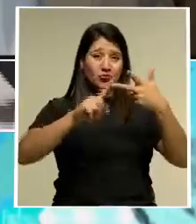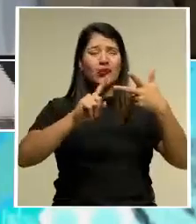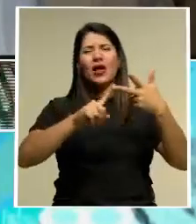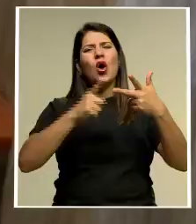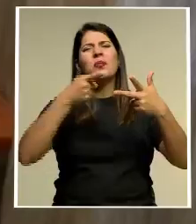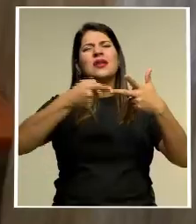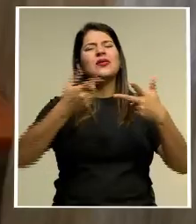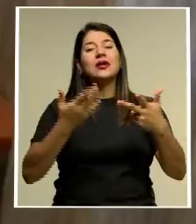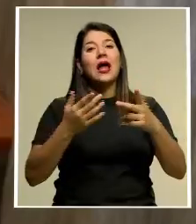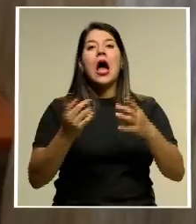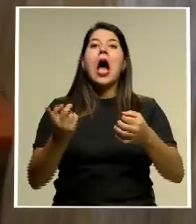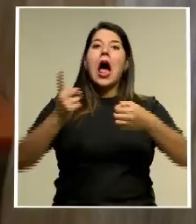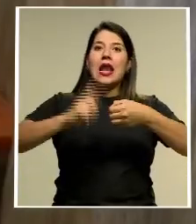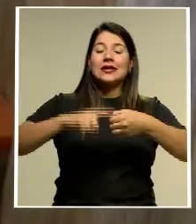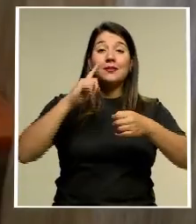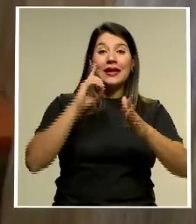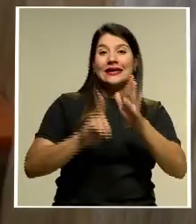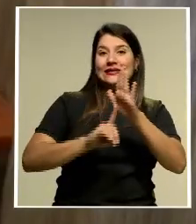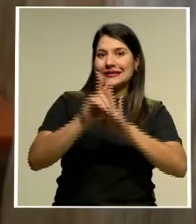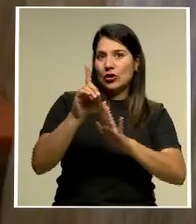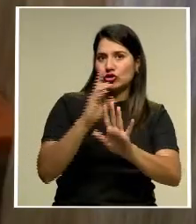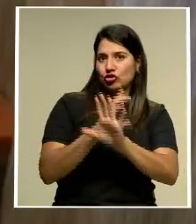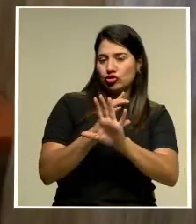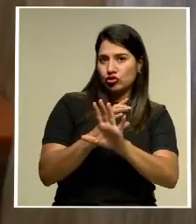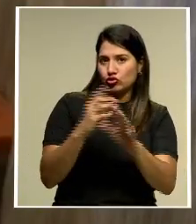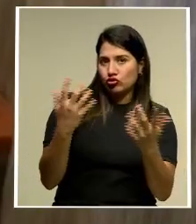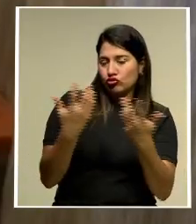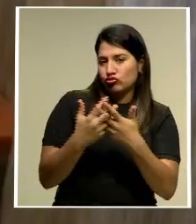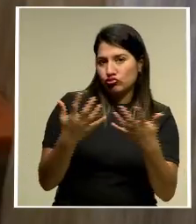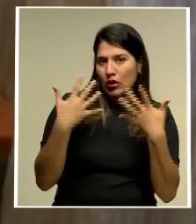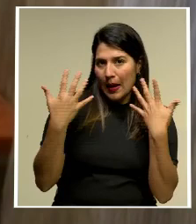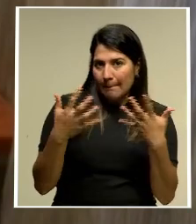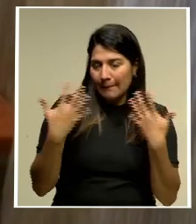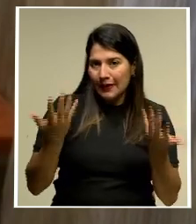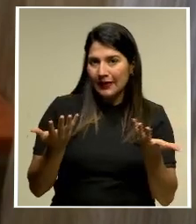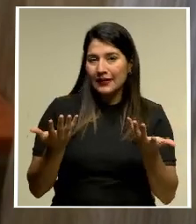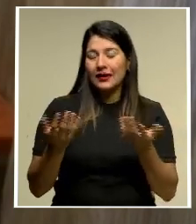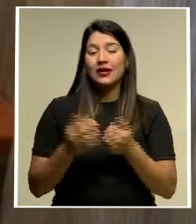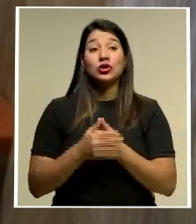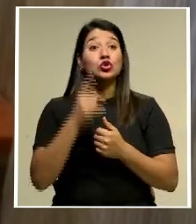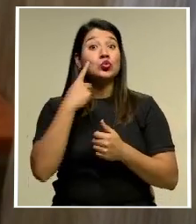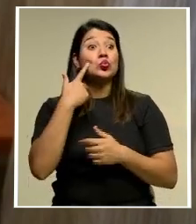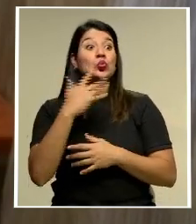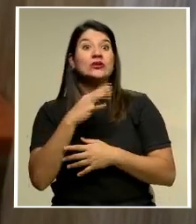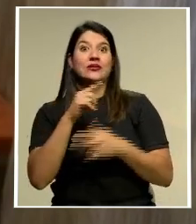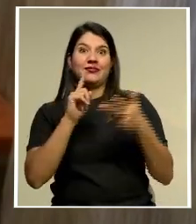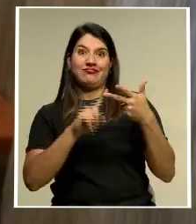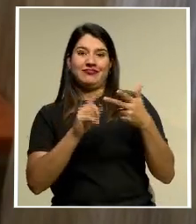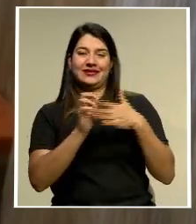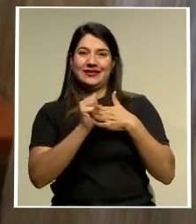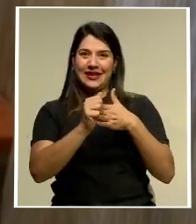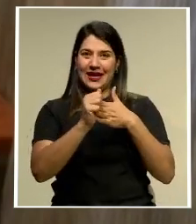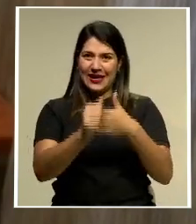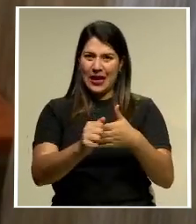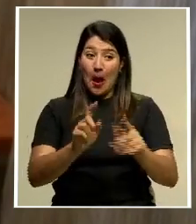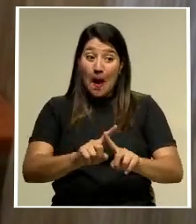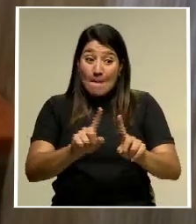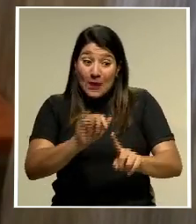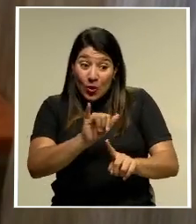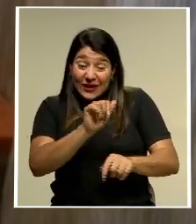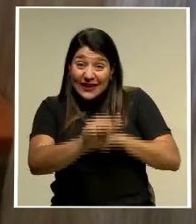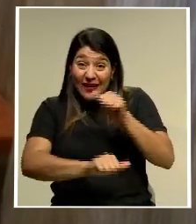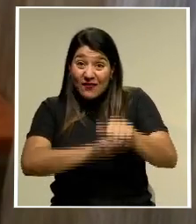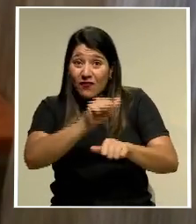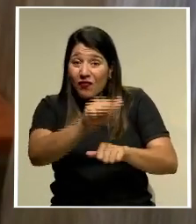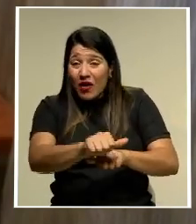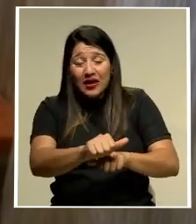para el Desarrollo Sostenible, que supuestamente iba a ser como el compás, la guía de la integración. Pero ese esfuerzo o ese impulso